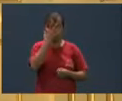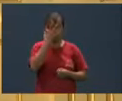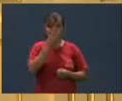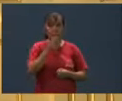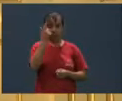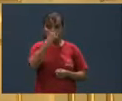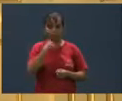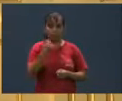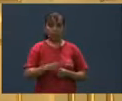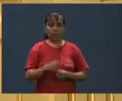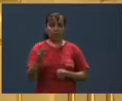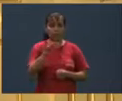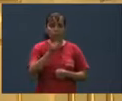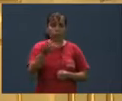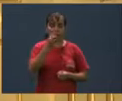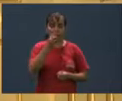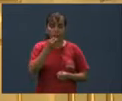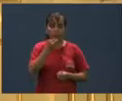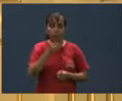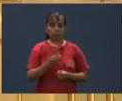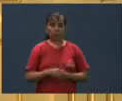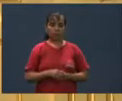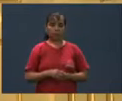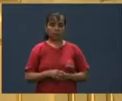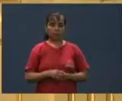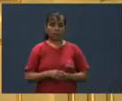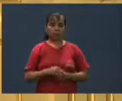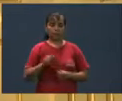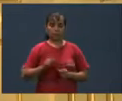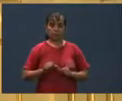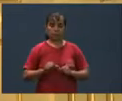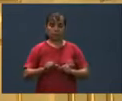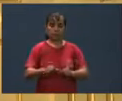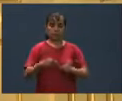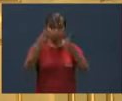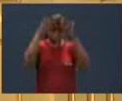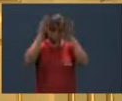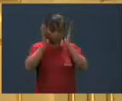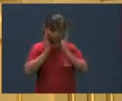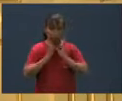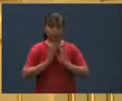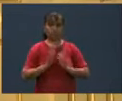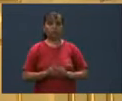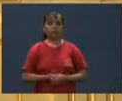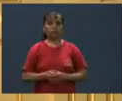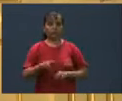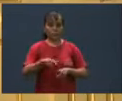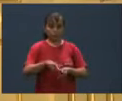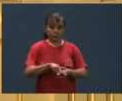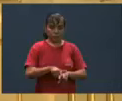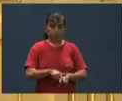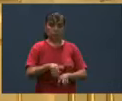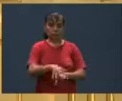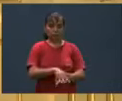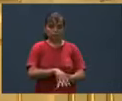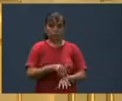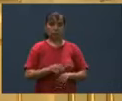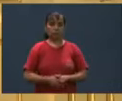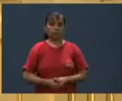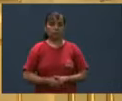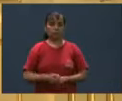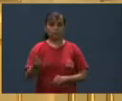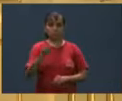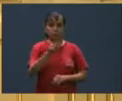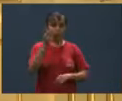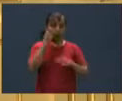cara, ni comerán comida de duelo. Seguirán con el turbante en la cabeza y las sandalias en los pies.